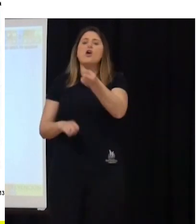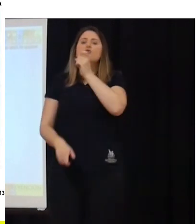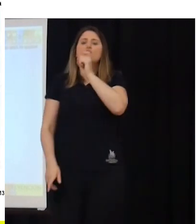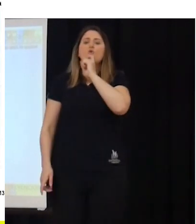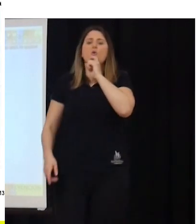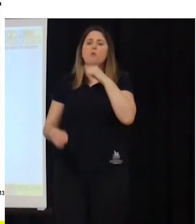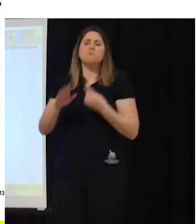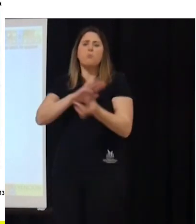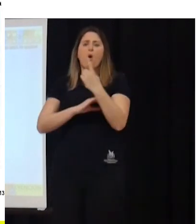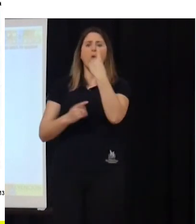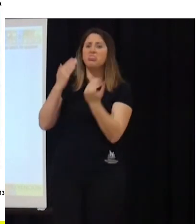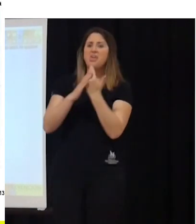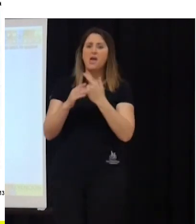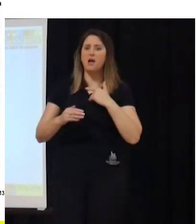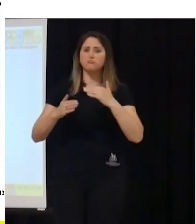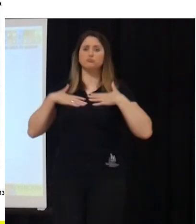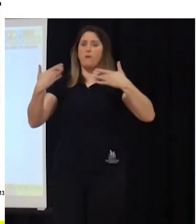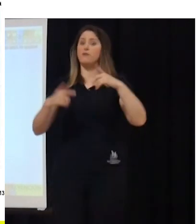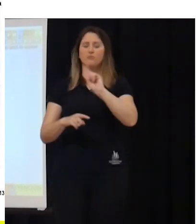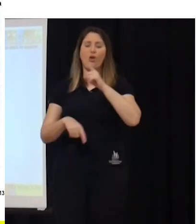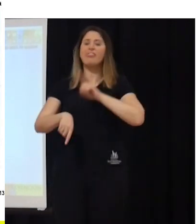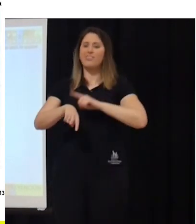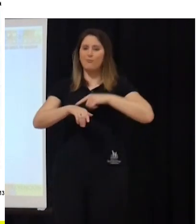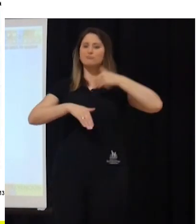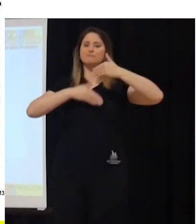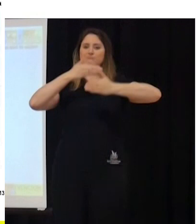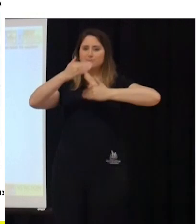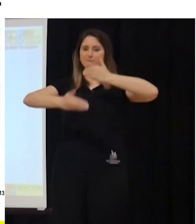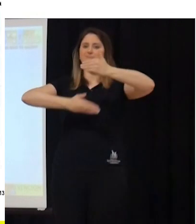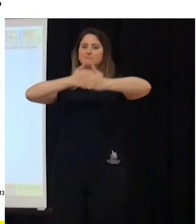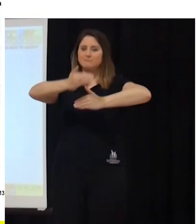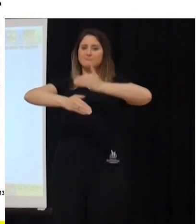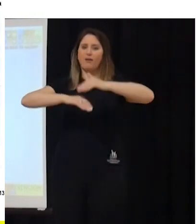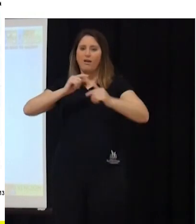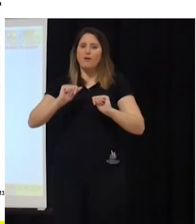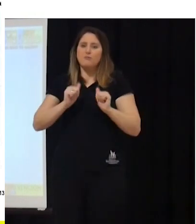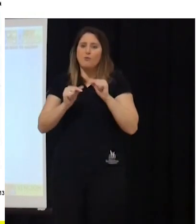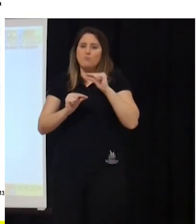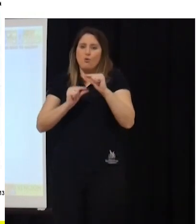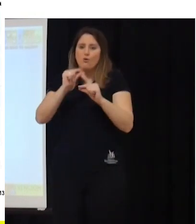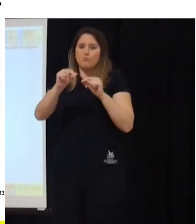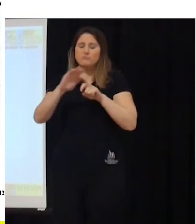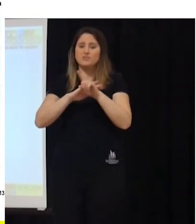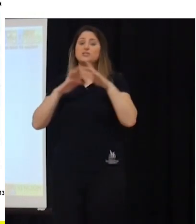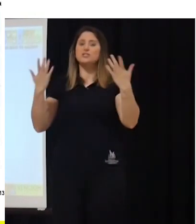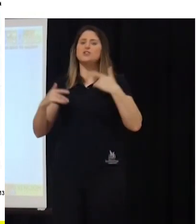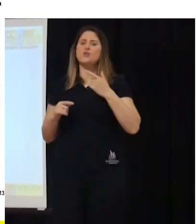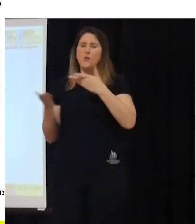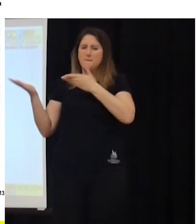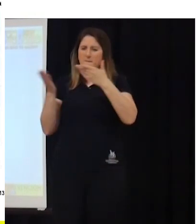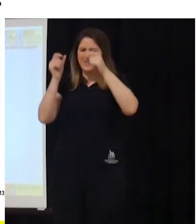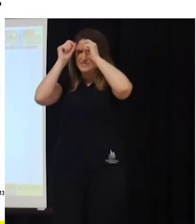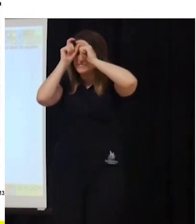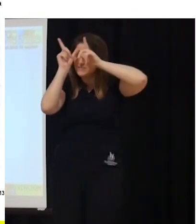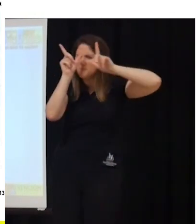un tiempo. Y les invito a que vayamos al origen del cáncer. Hagan